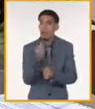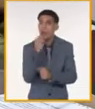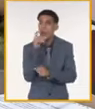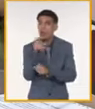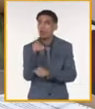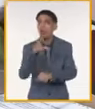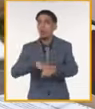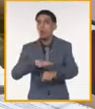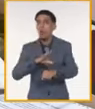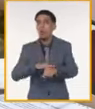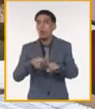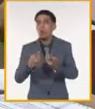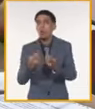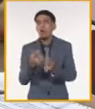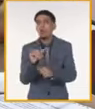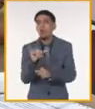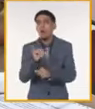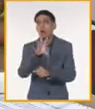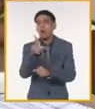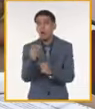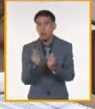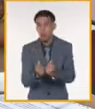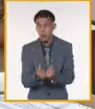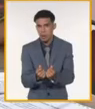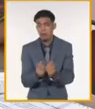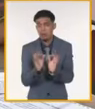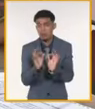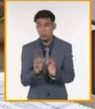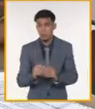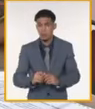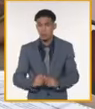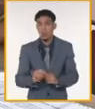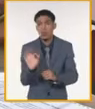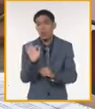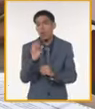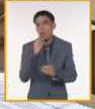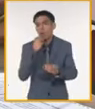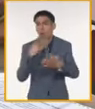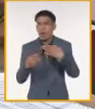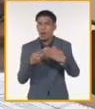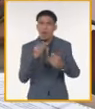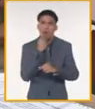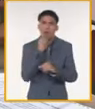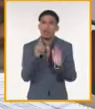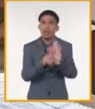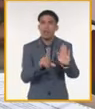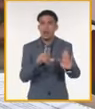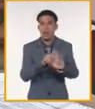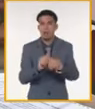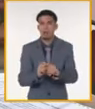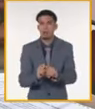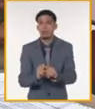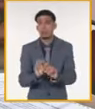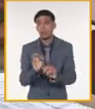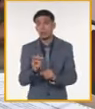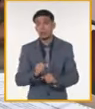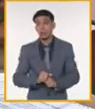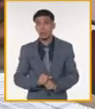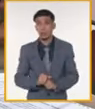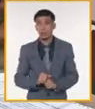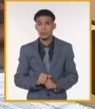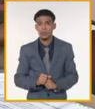al mismo tiempo estar incurriendo en financiamiento de actividades de cualquier tipo actividades que las persigue institucionalmente